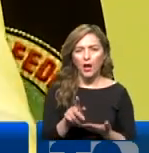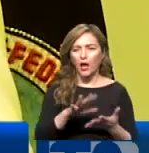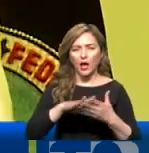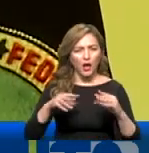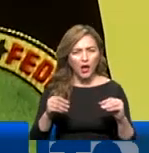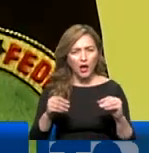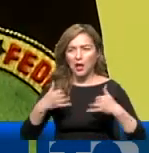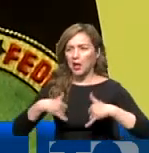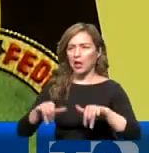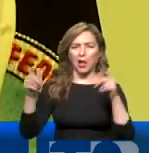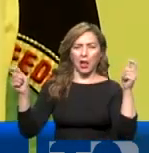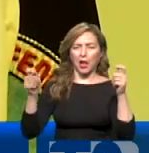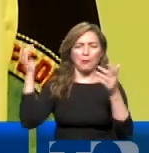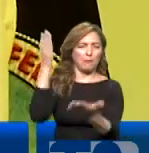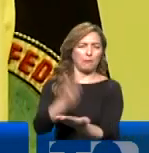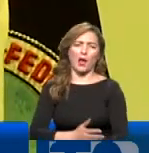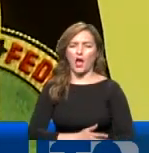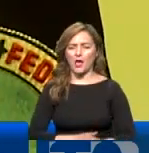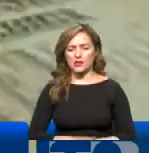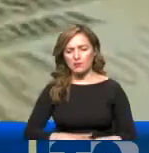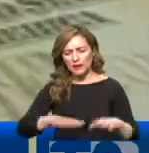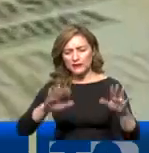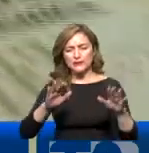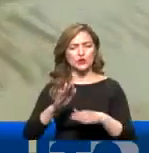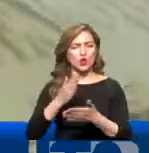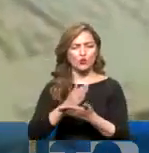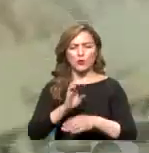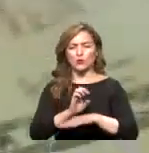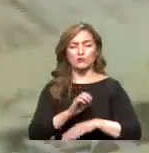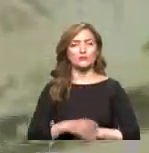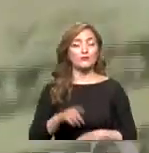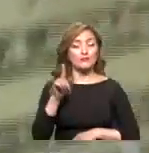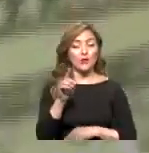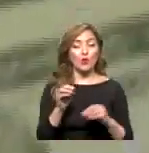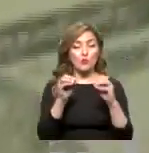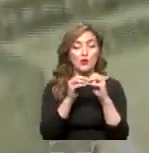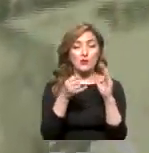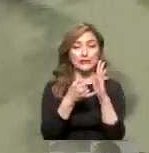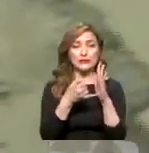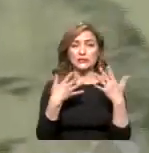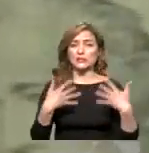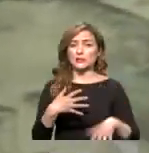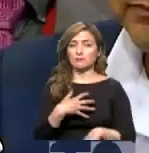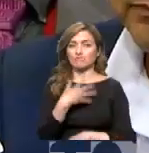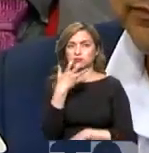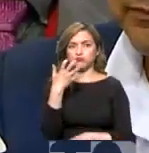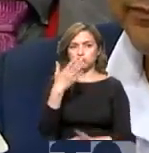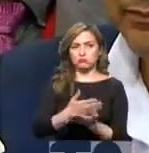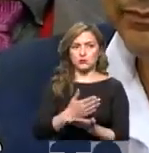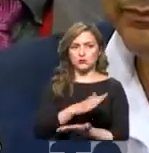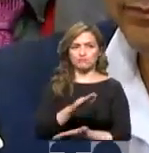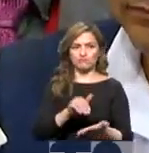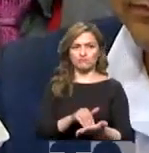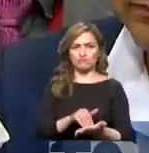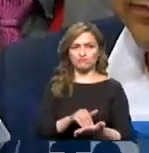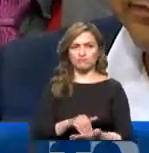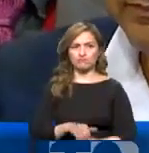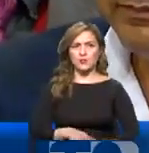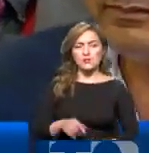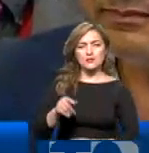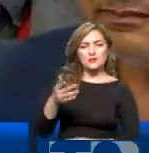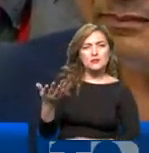seguir farreando. Y eso se tiene que acabar en este país, señores. Y sobre el posible aumento del IVA, su postura fue aún más clara. Y entonces se afecta el